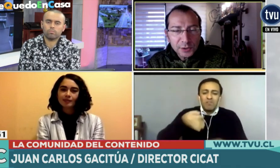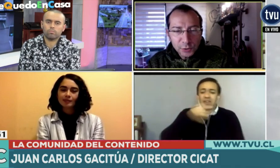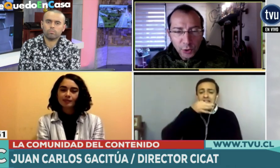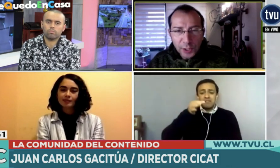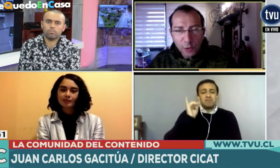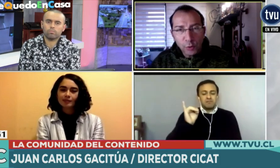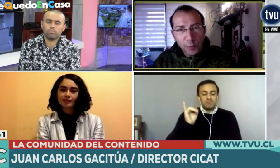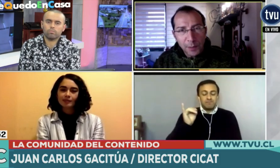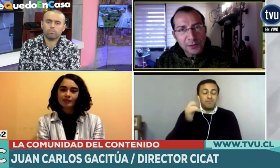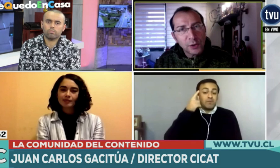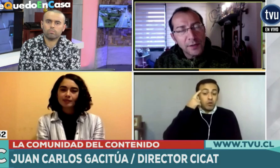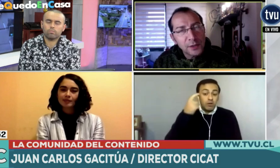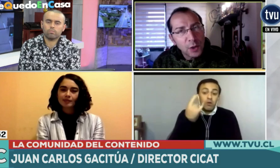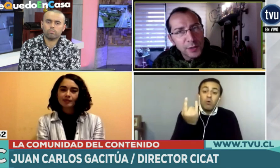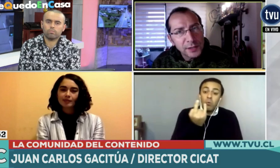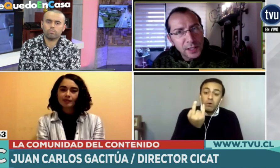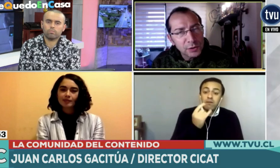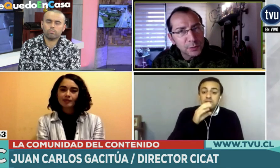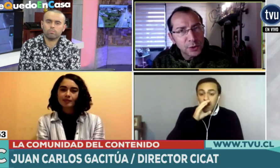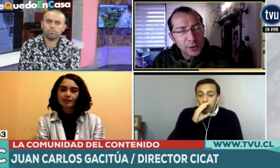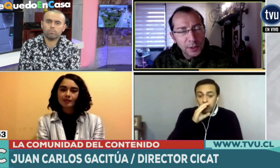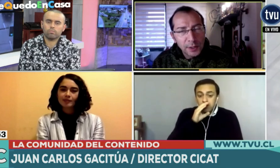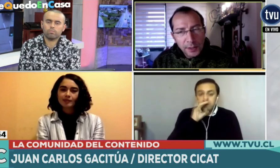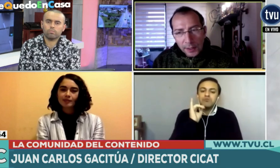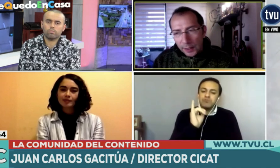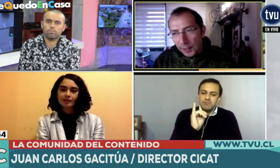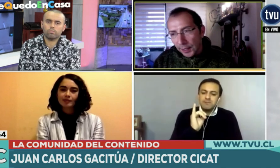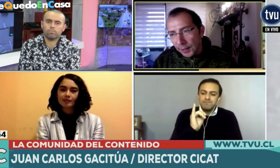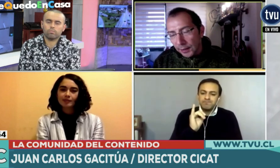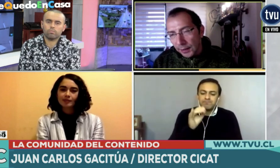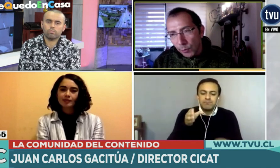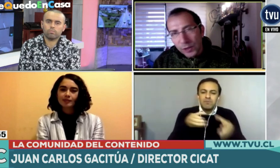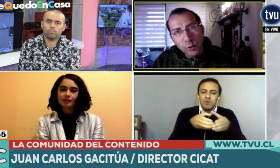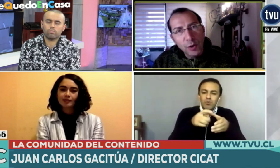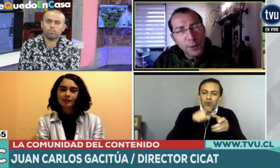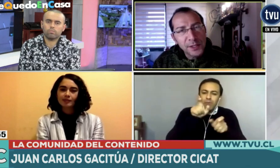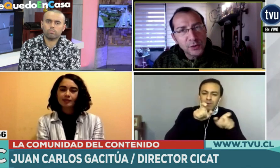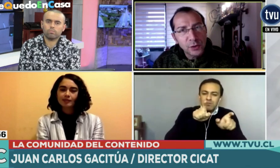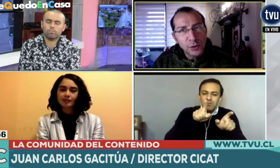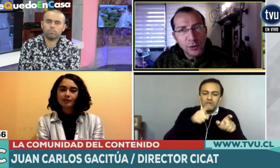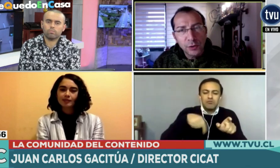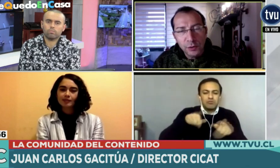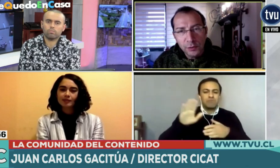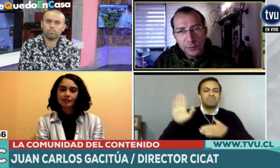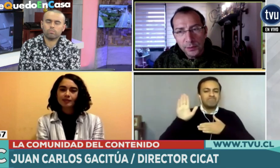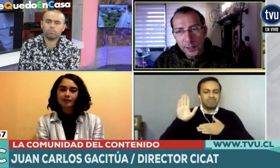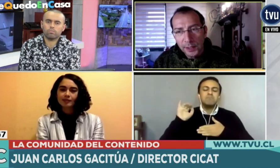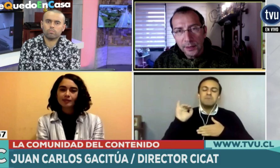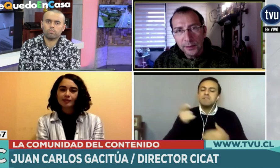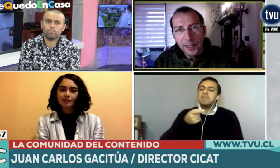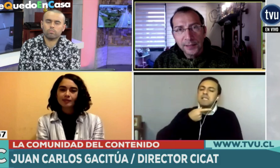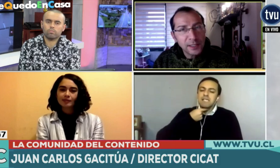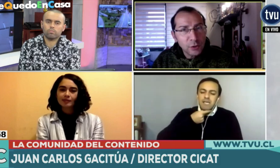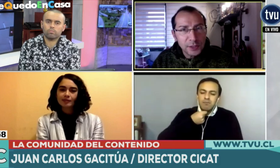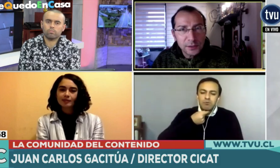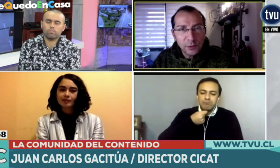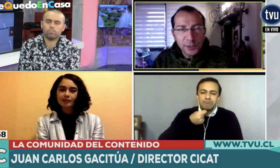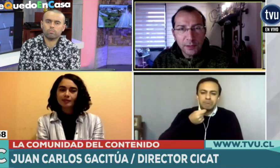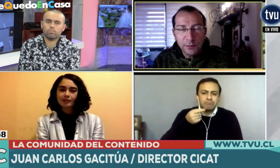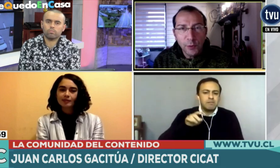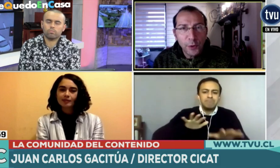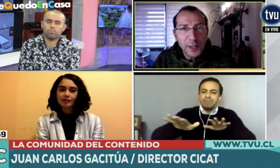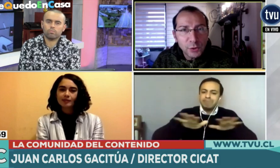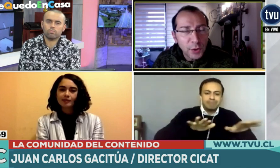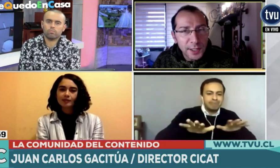Universidad de Concepción, y hay un grupo de personas dentro de la Universidad de Concepción, hemos hecho un compromiso de hacer cosas.